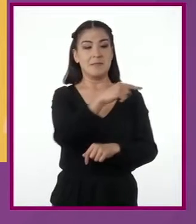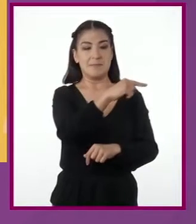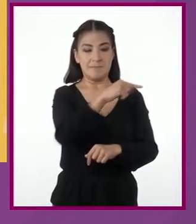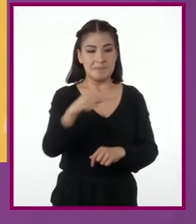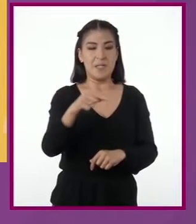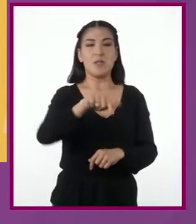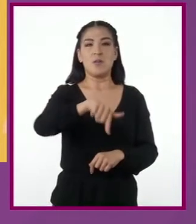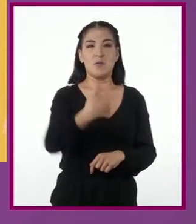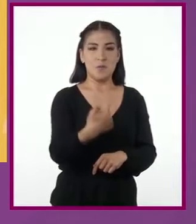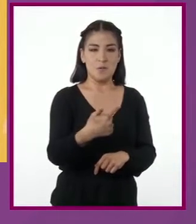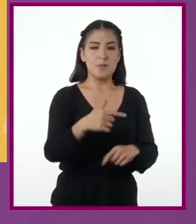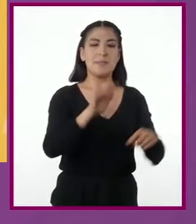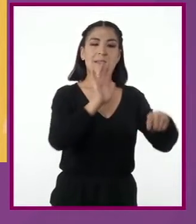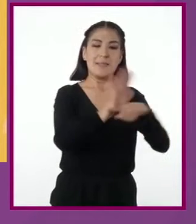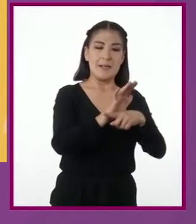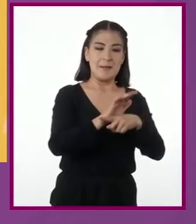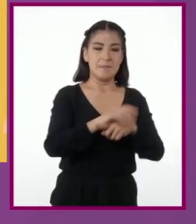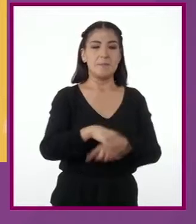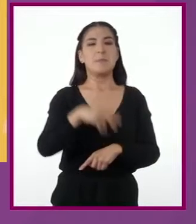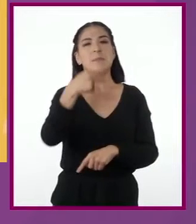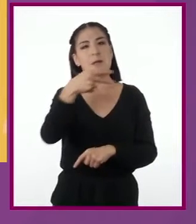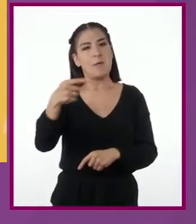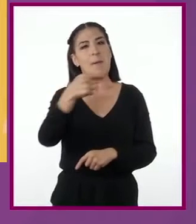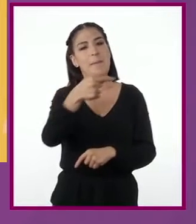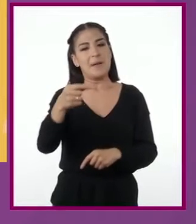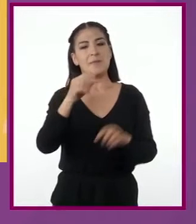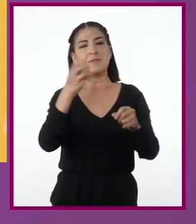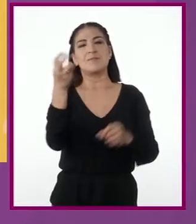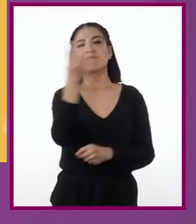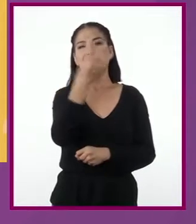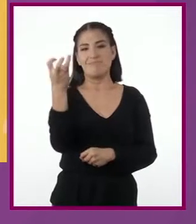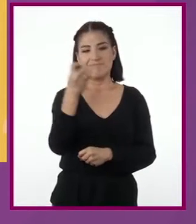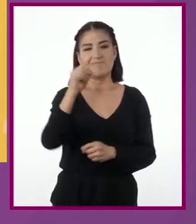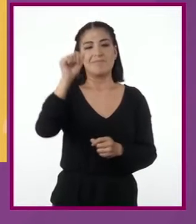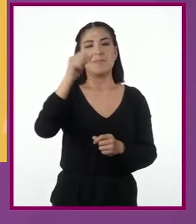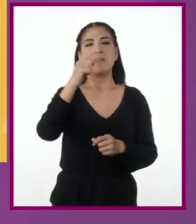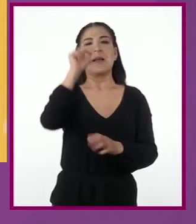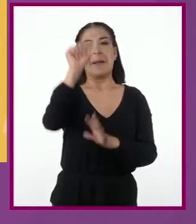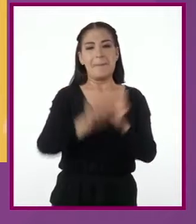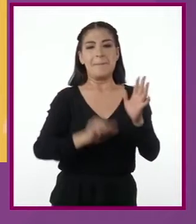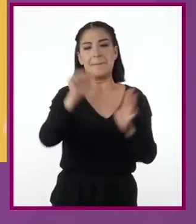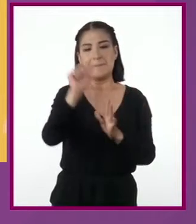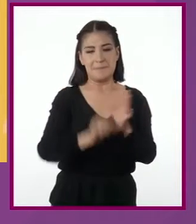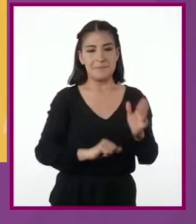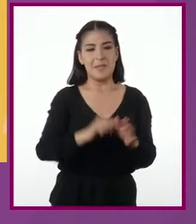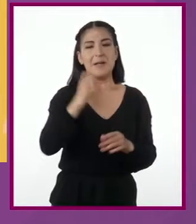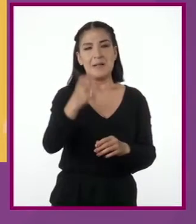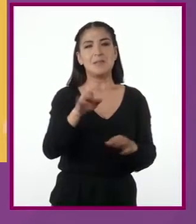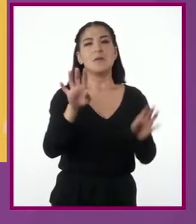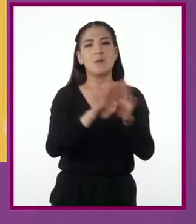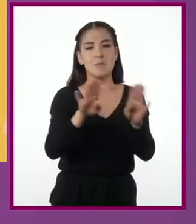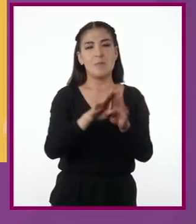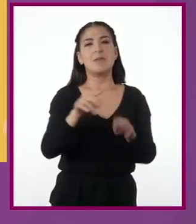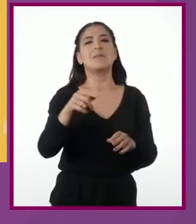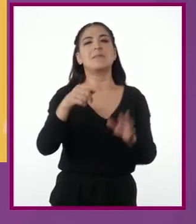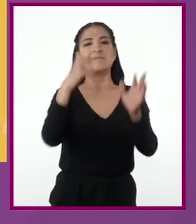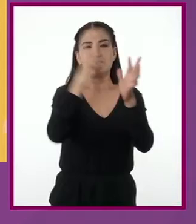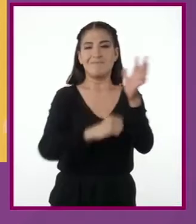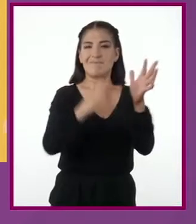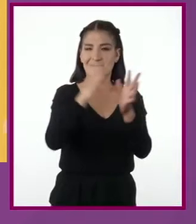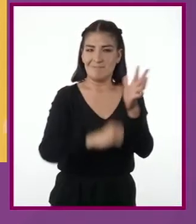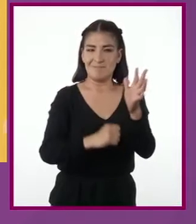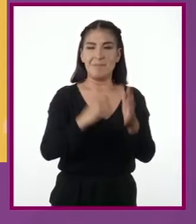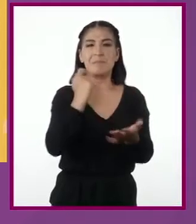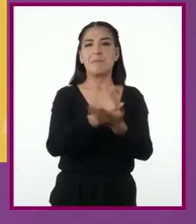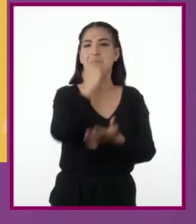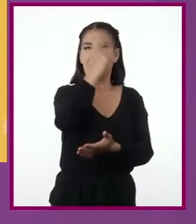el análisis en fracción es correcto, ya que obtuvimos 300 negativos, lo que corresponde